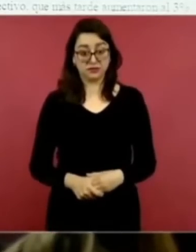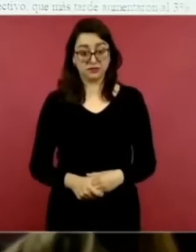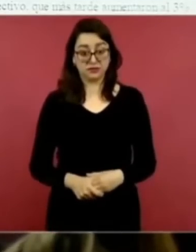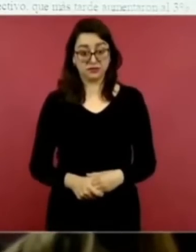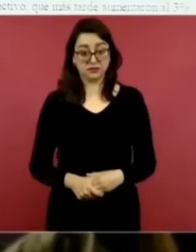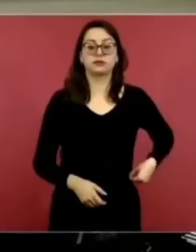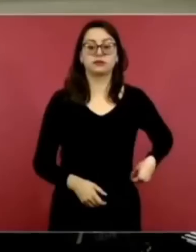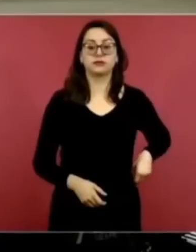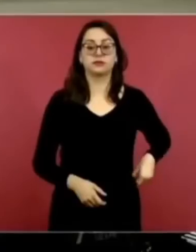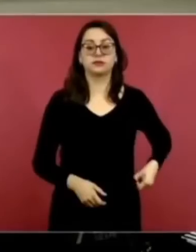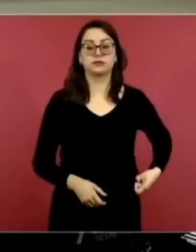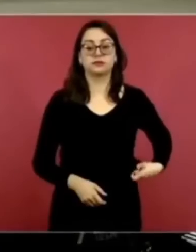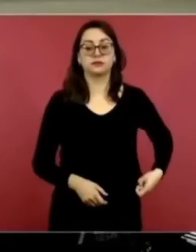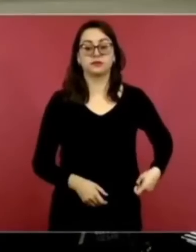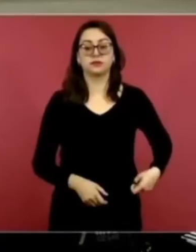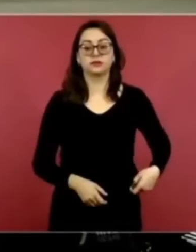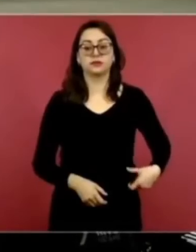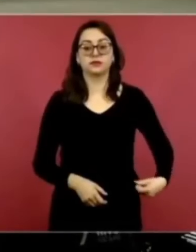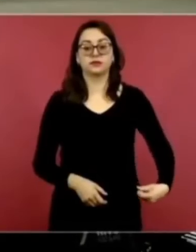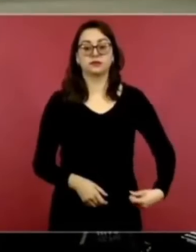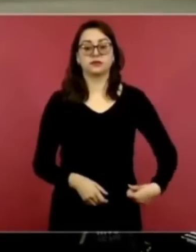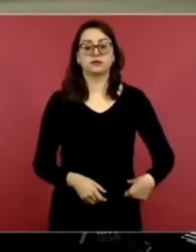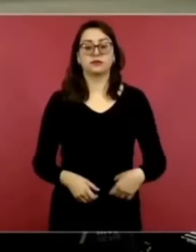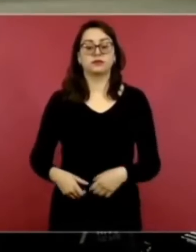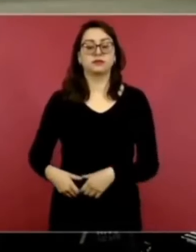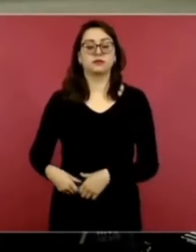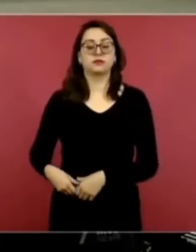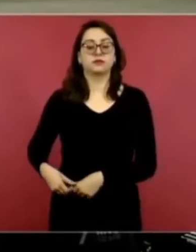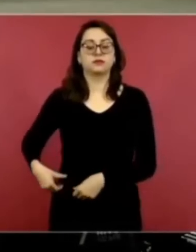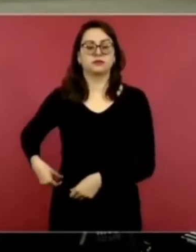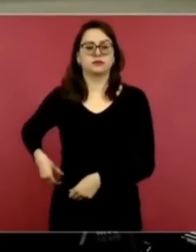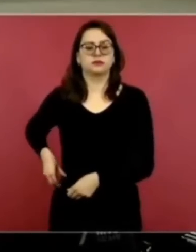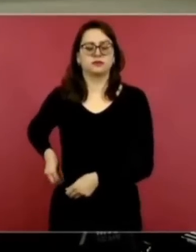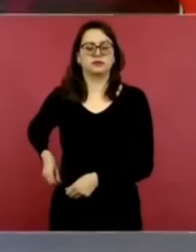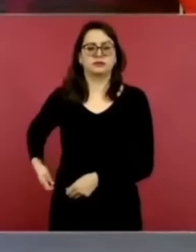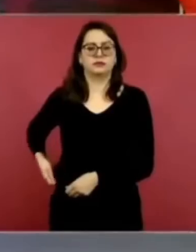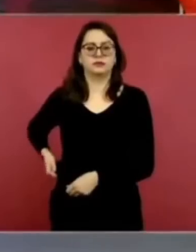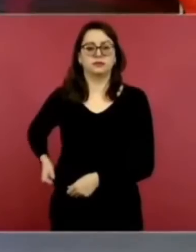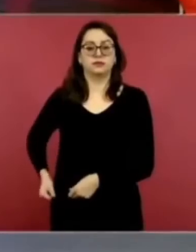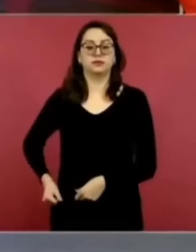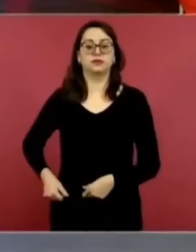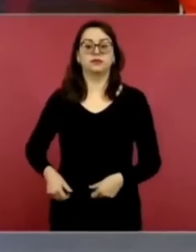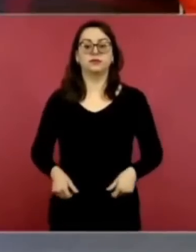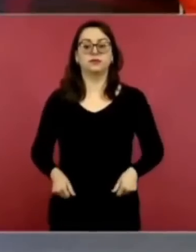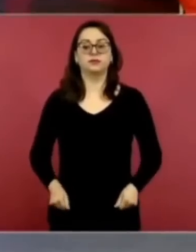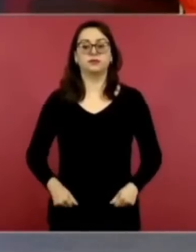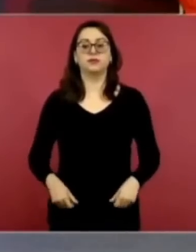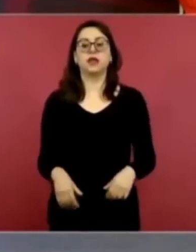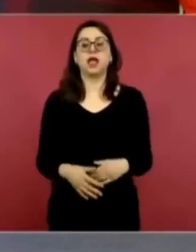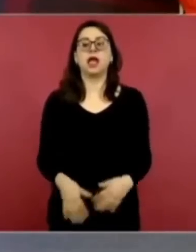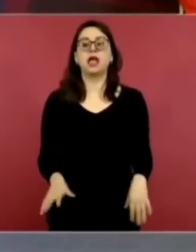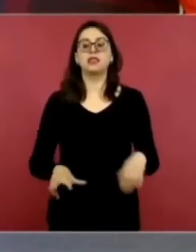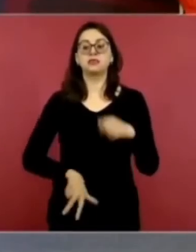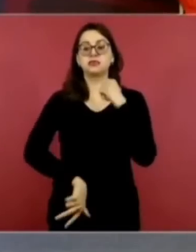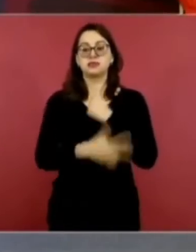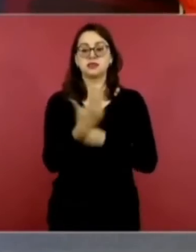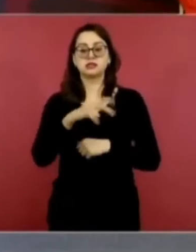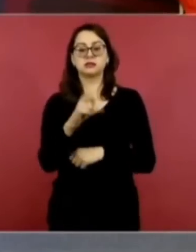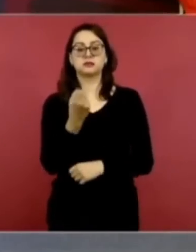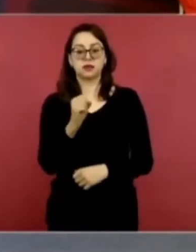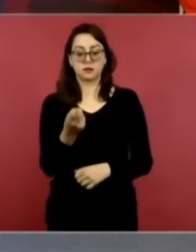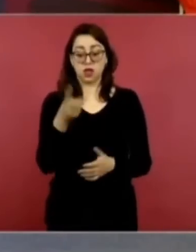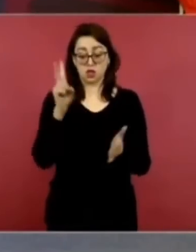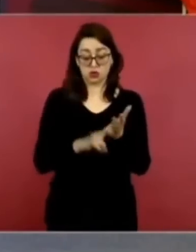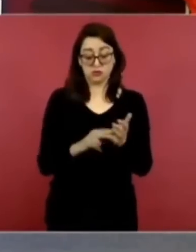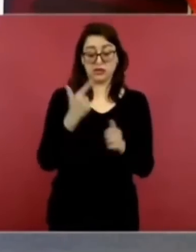El 13 de septiembre de 2007 los mismos legisladores del PRI y del PAN aprobaron un paquete fiscal que incluyó la